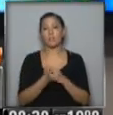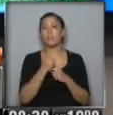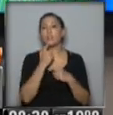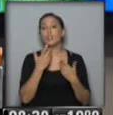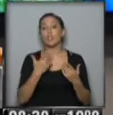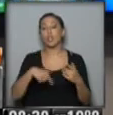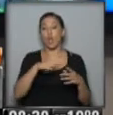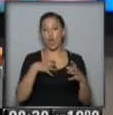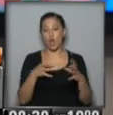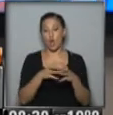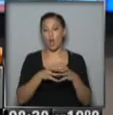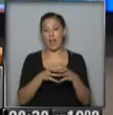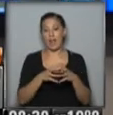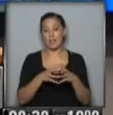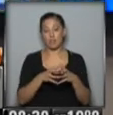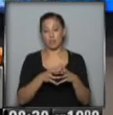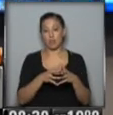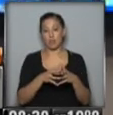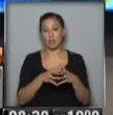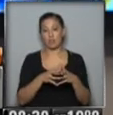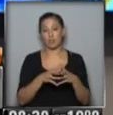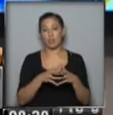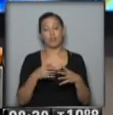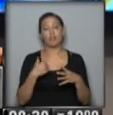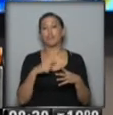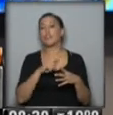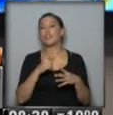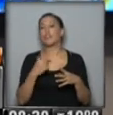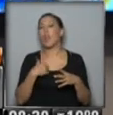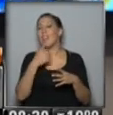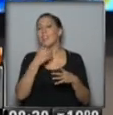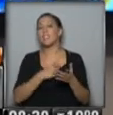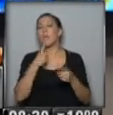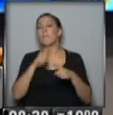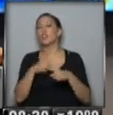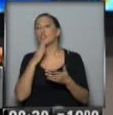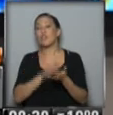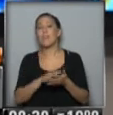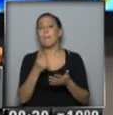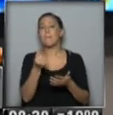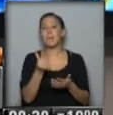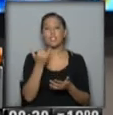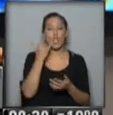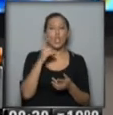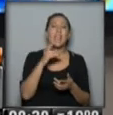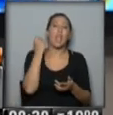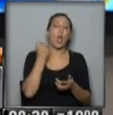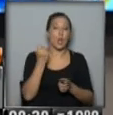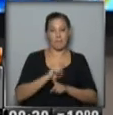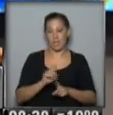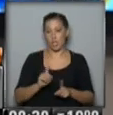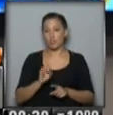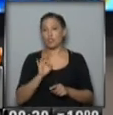somos un organismo técnico no nosotros no determinamos políticas de precios ni ninguna política económica simplemente